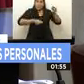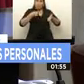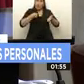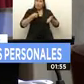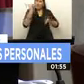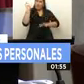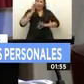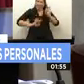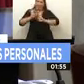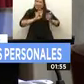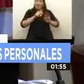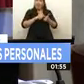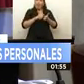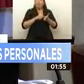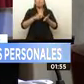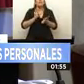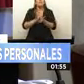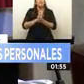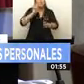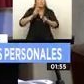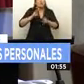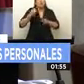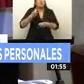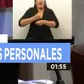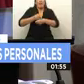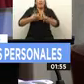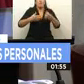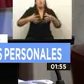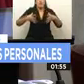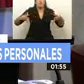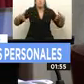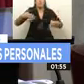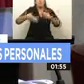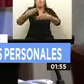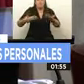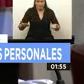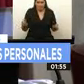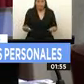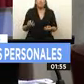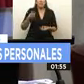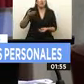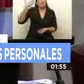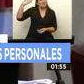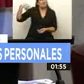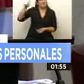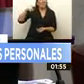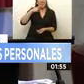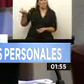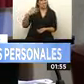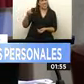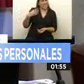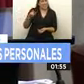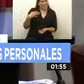expansivos mire alguna vez fuimos criticados porque se decía por